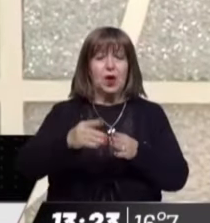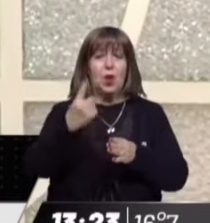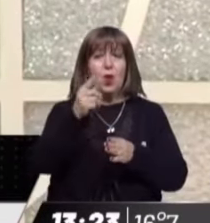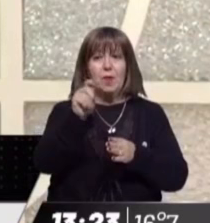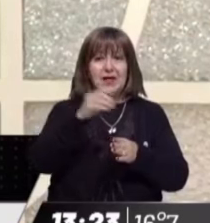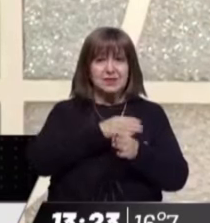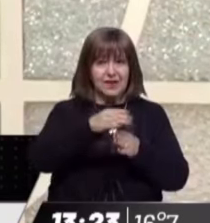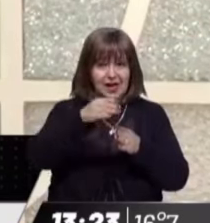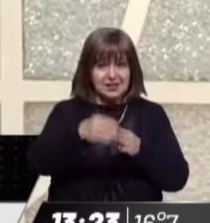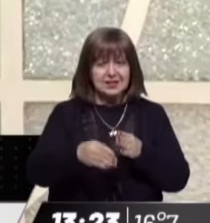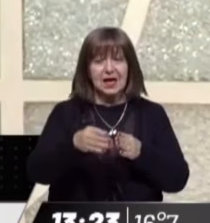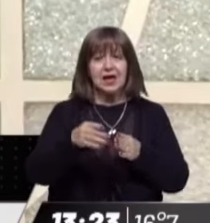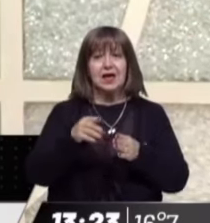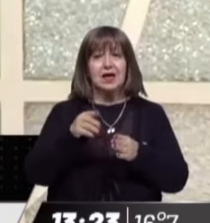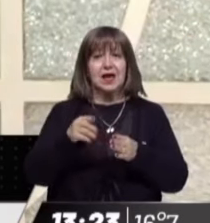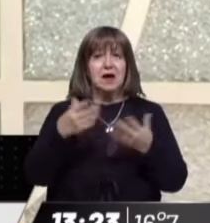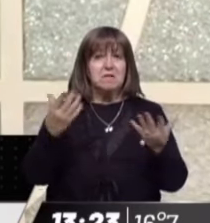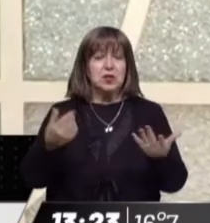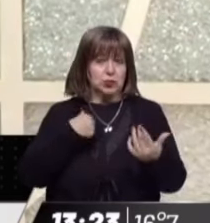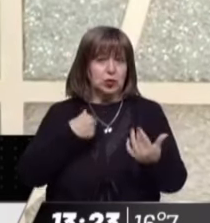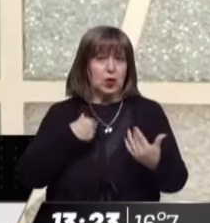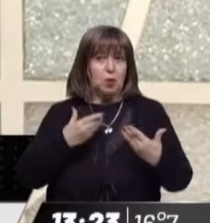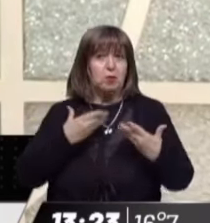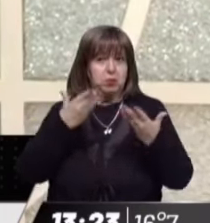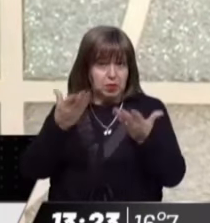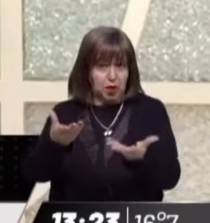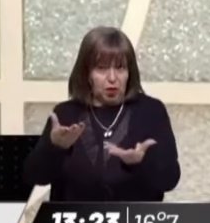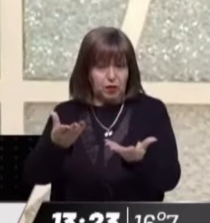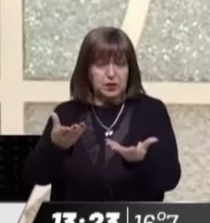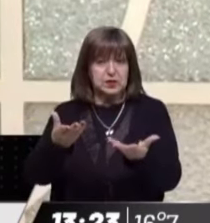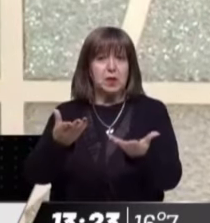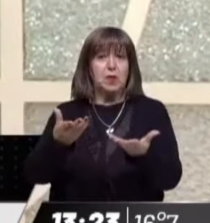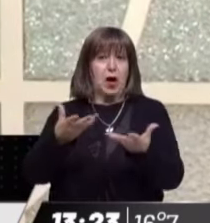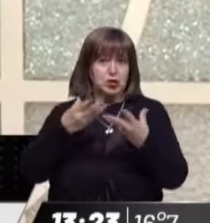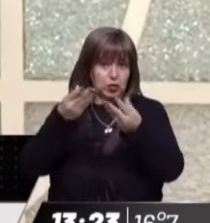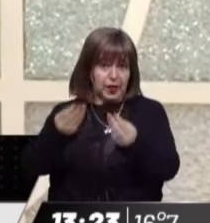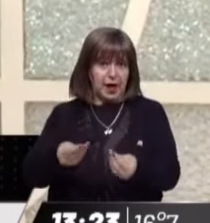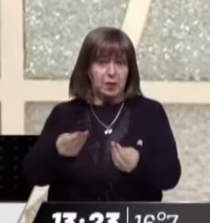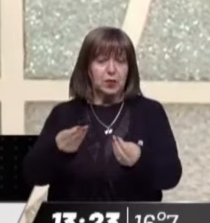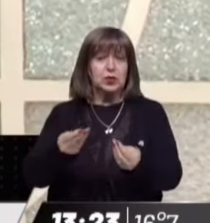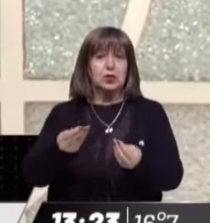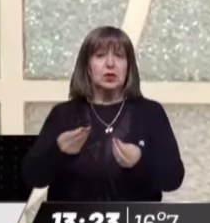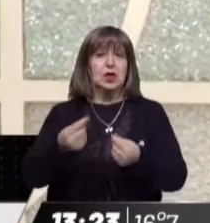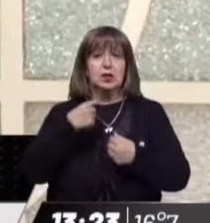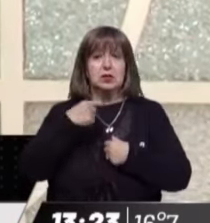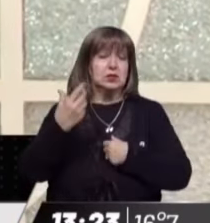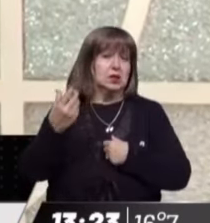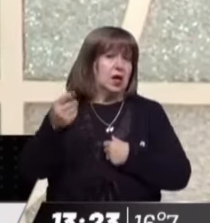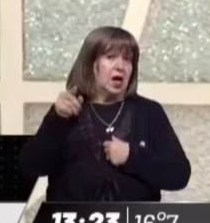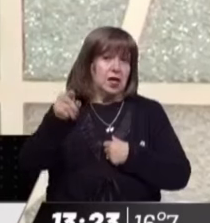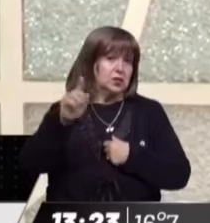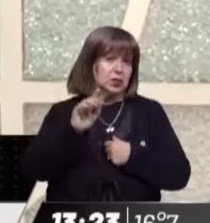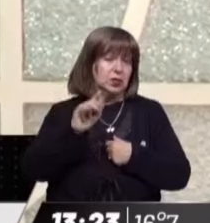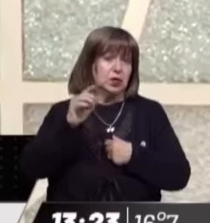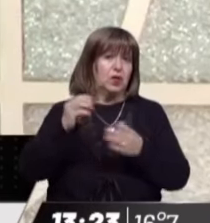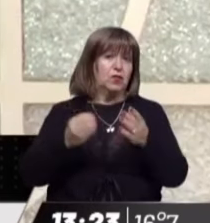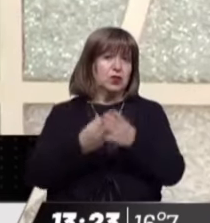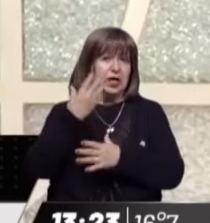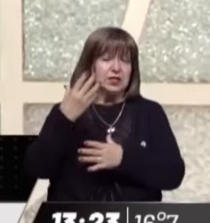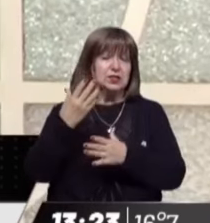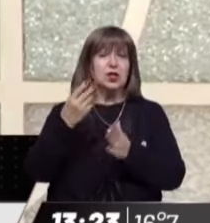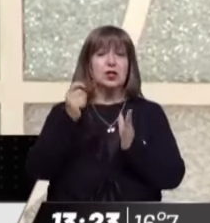mes, nosotros nos ofrecimos a poder colaborar y, bueno, ellos quieren hacerlo con ese método. Con ese